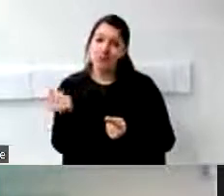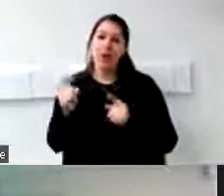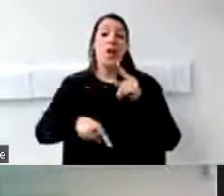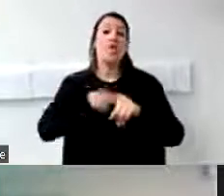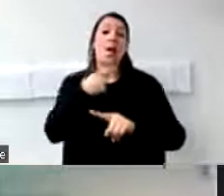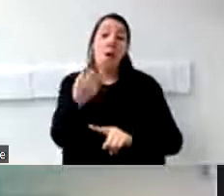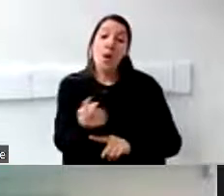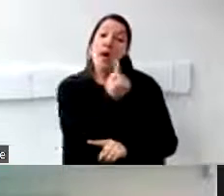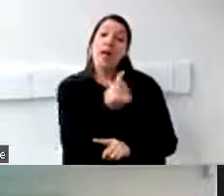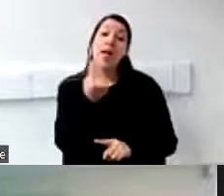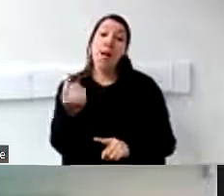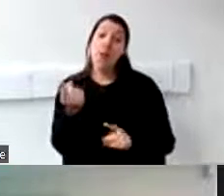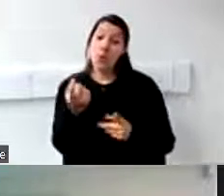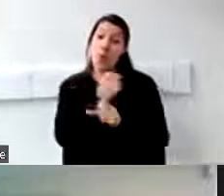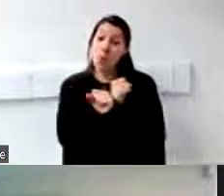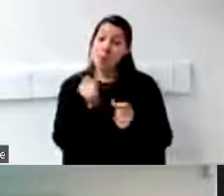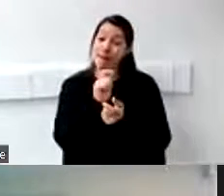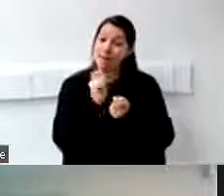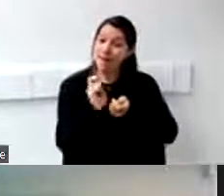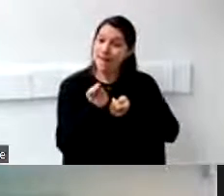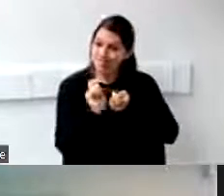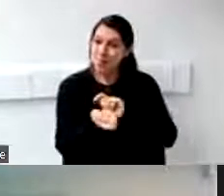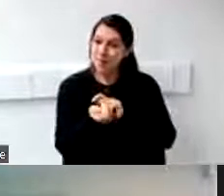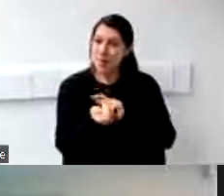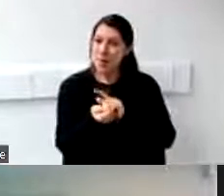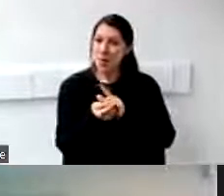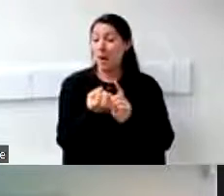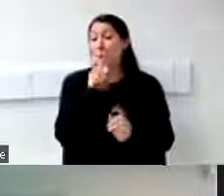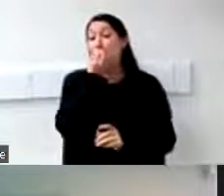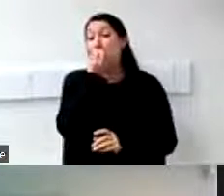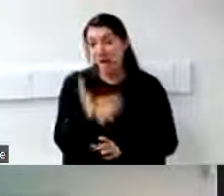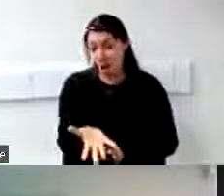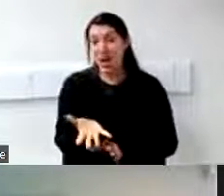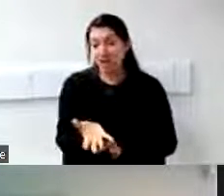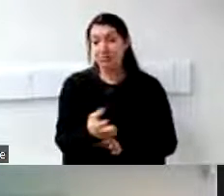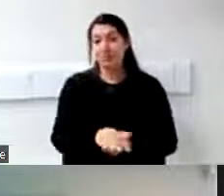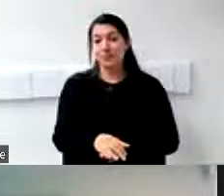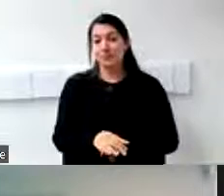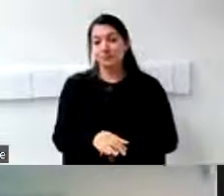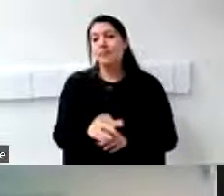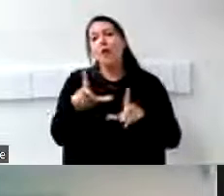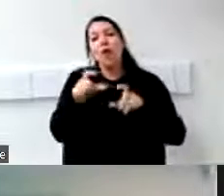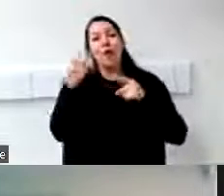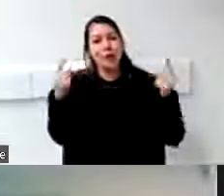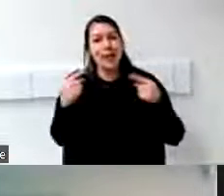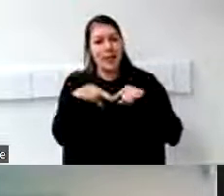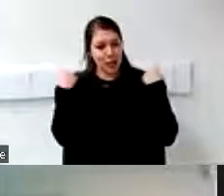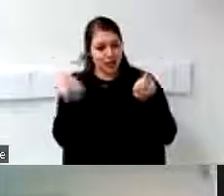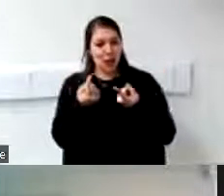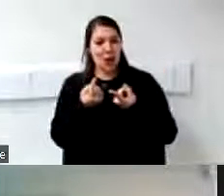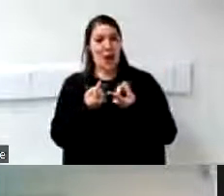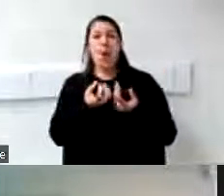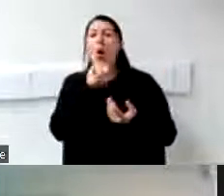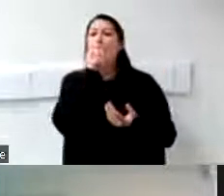desarrollar todas estas habilidades que son adquiridas para mejorar, bueno, por lo menos de lo que se pueda de nuestra parte, el trato y demás, ¿no?,